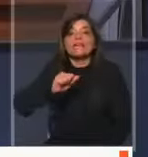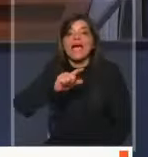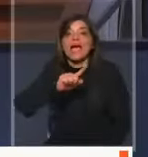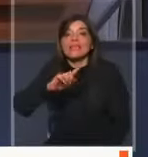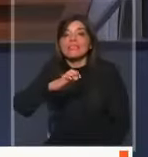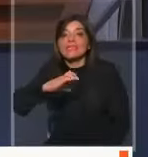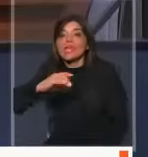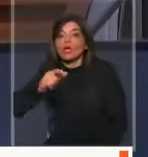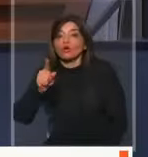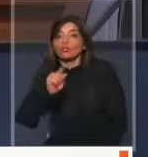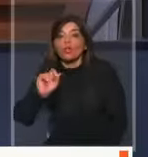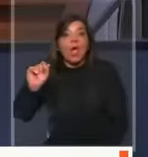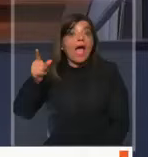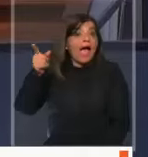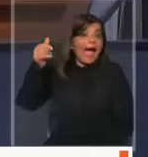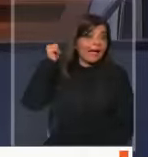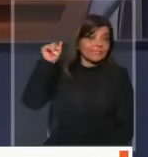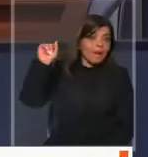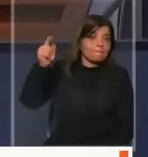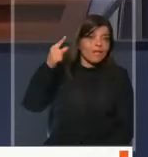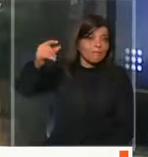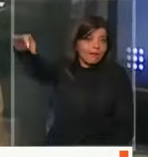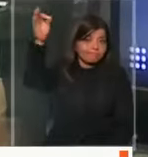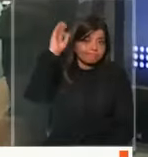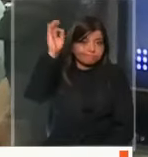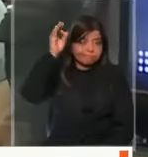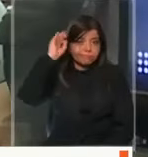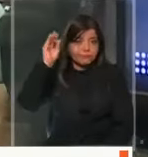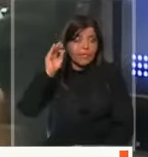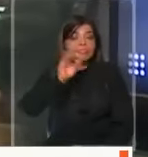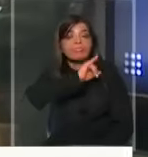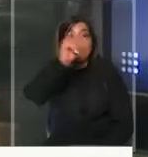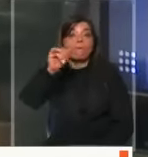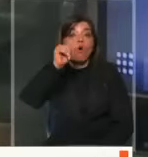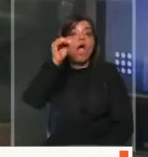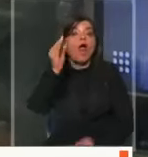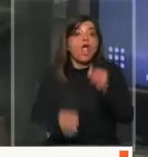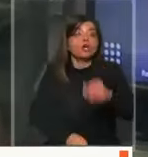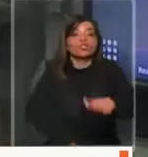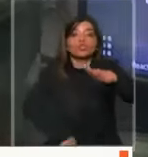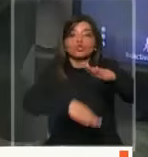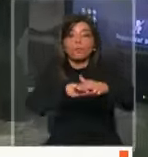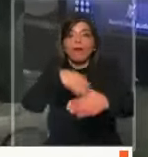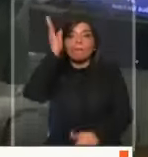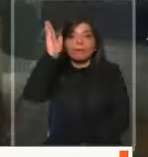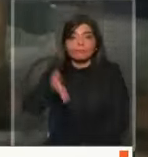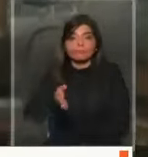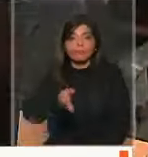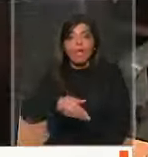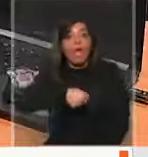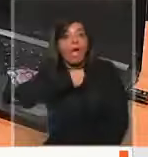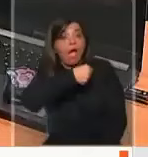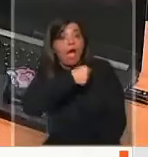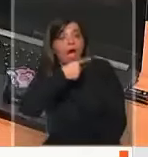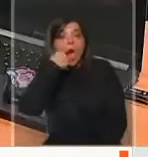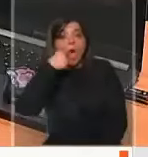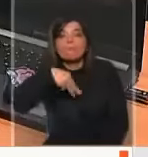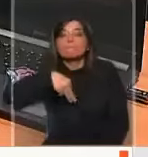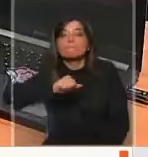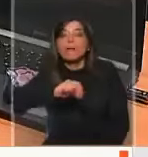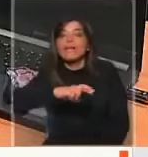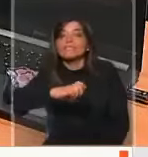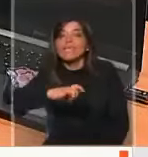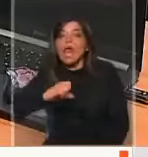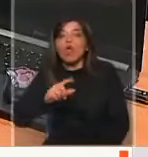recordemos ayer tuvo su primera jornada y que luego, por decisión de la Corte Suprema, ordenó su paralización. Vamos con Marcelo González en el norte de